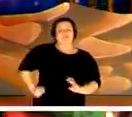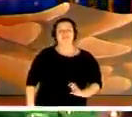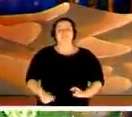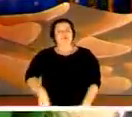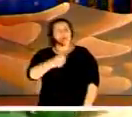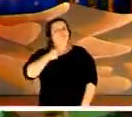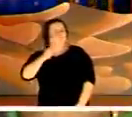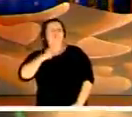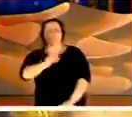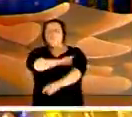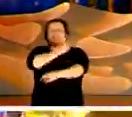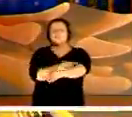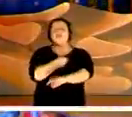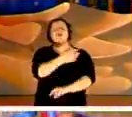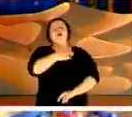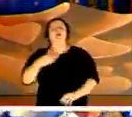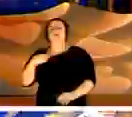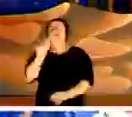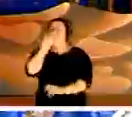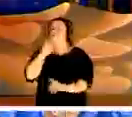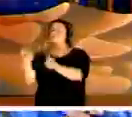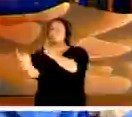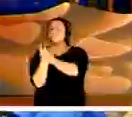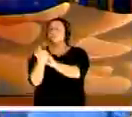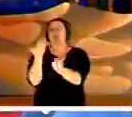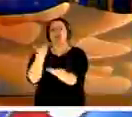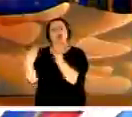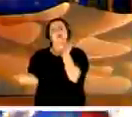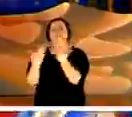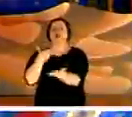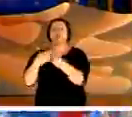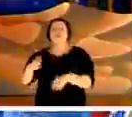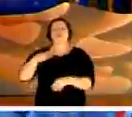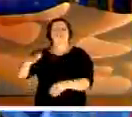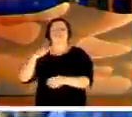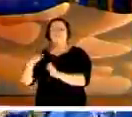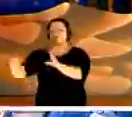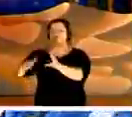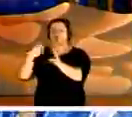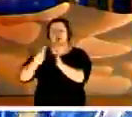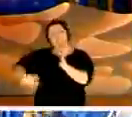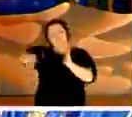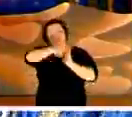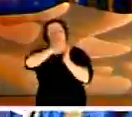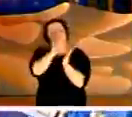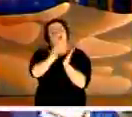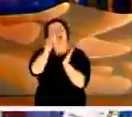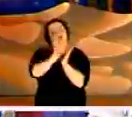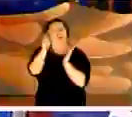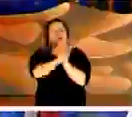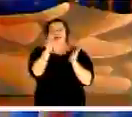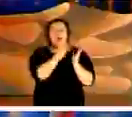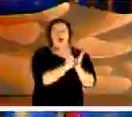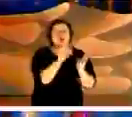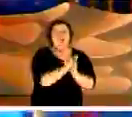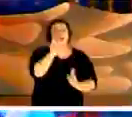yo quisiera conocerlo para poder con él hablar. Su forma y me dieron, toma nota, te lo digo, venga, apunta, es